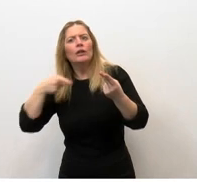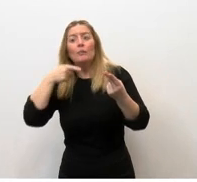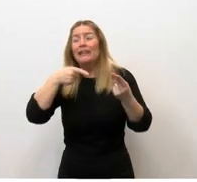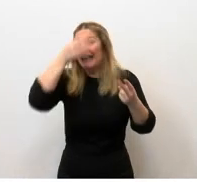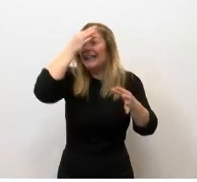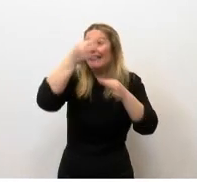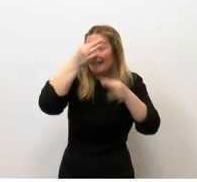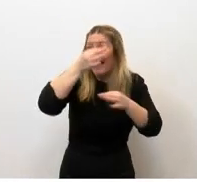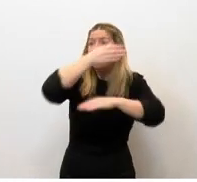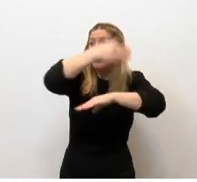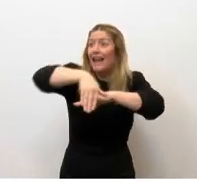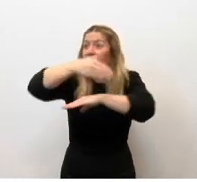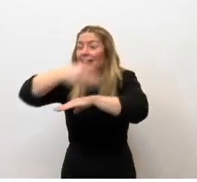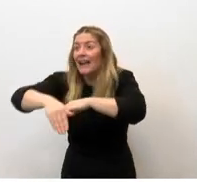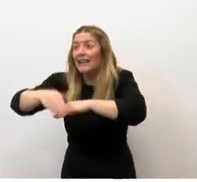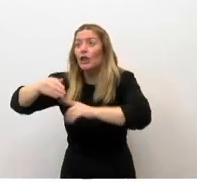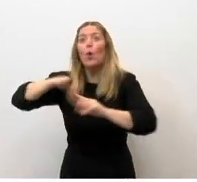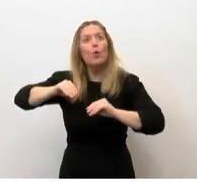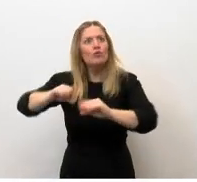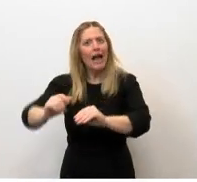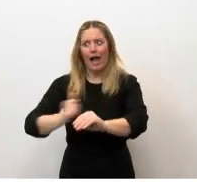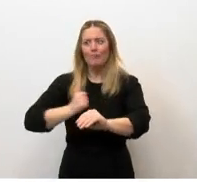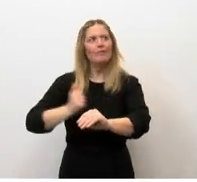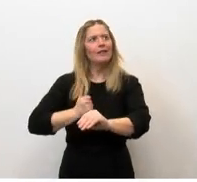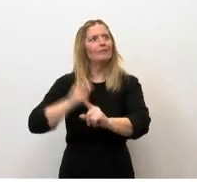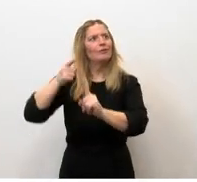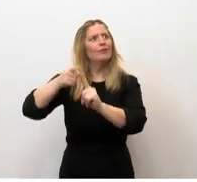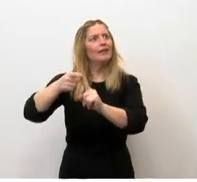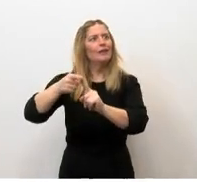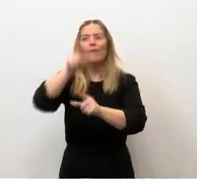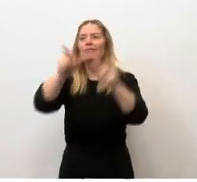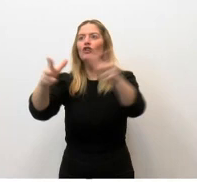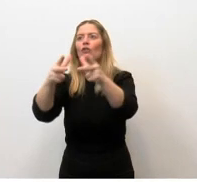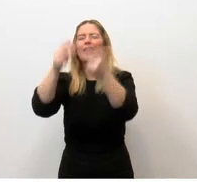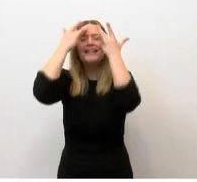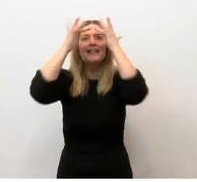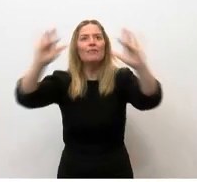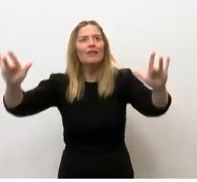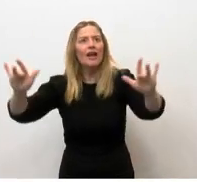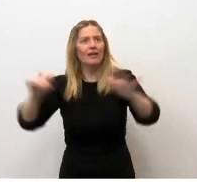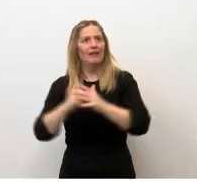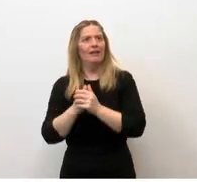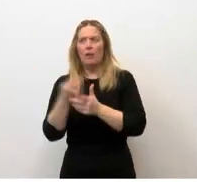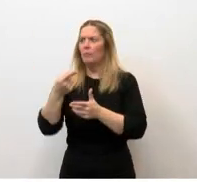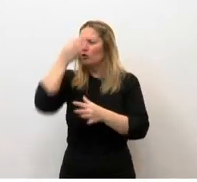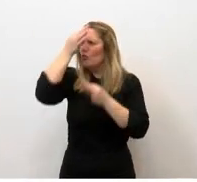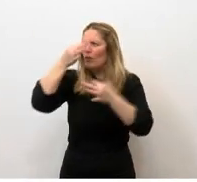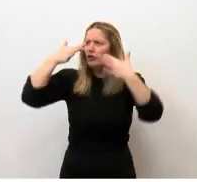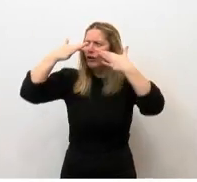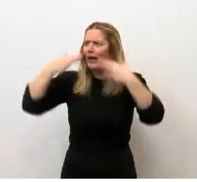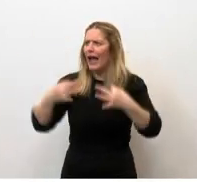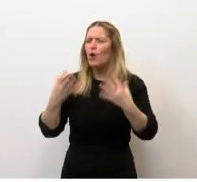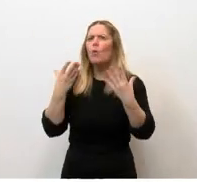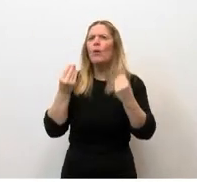calles para sensibilizar a la gente? Realmente falta mucho, ya lo saben, pero bueno, un dato real, ¿vale? ¿Cuántas